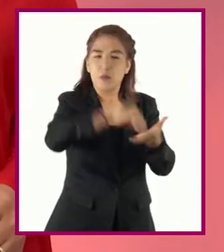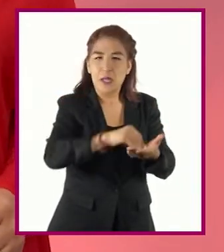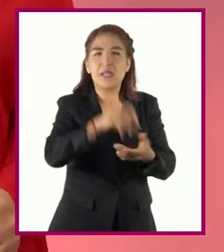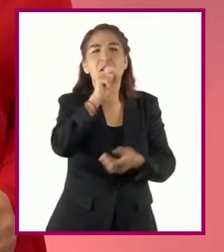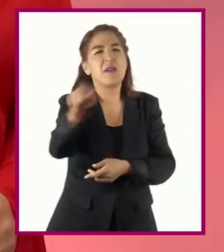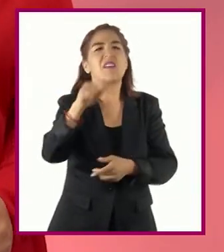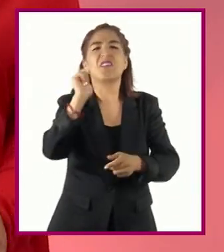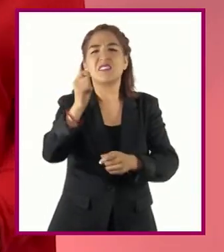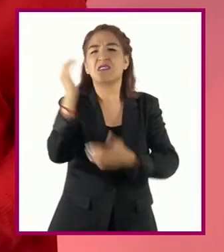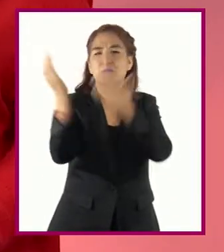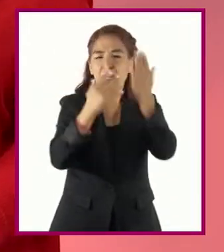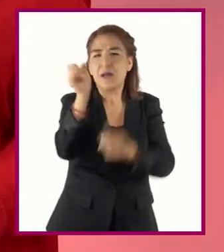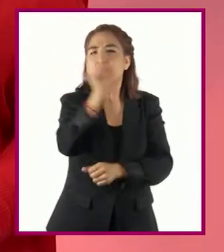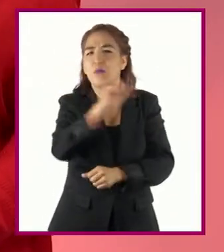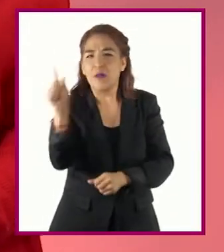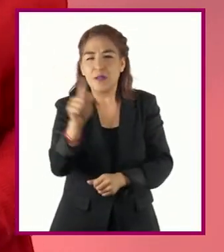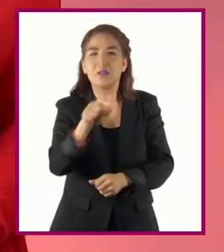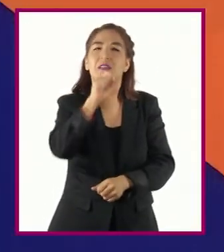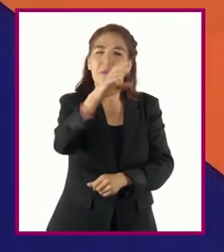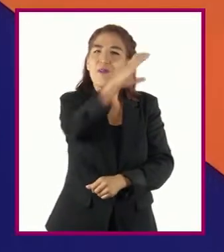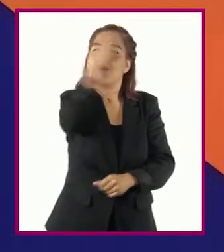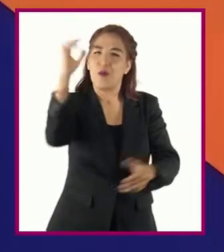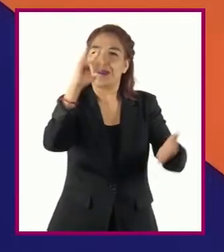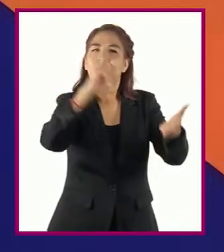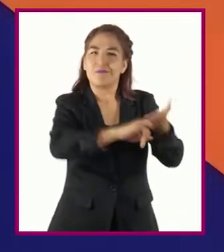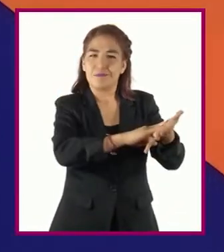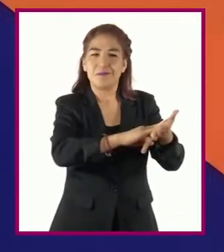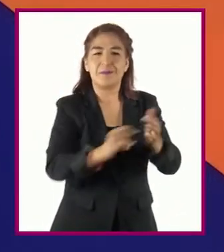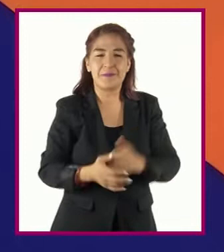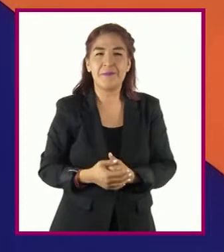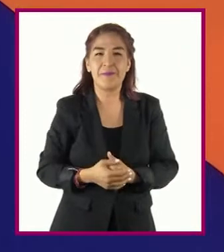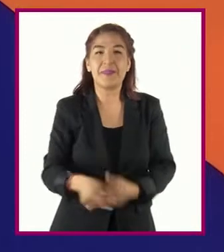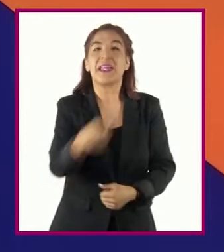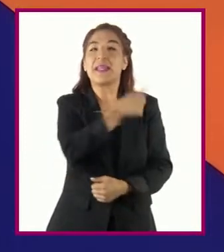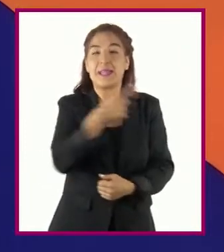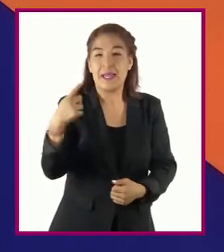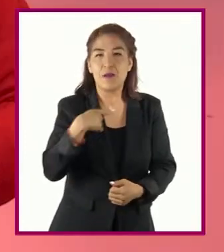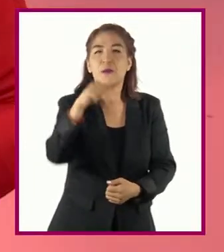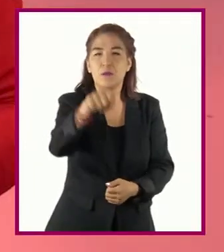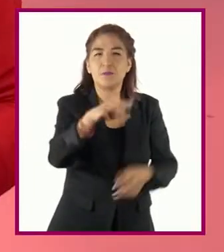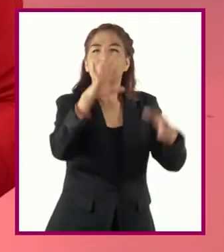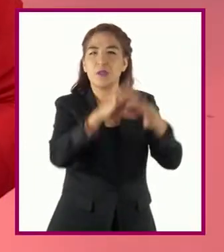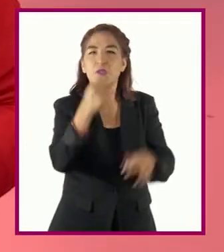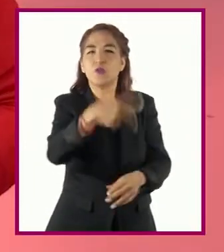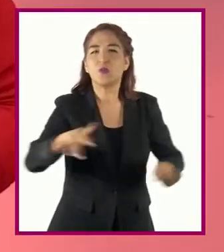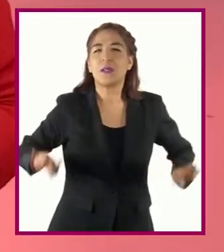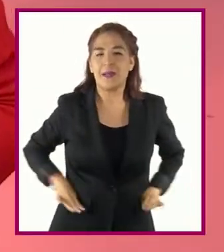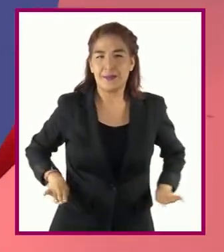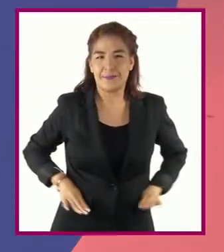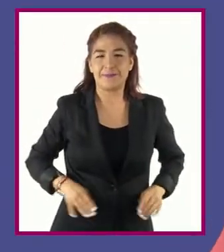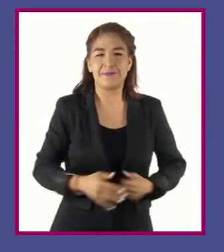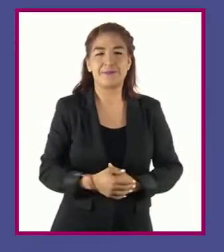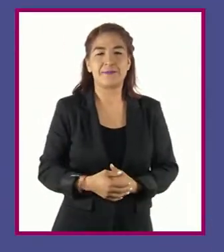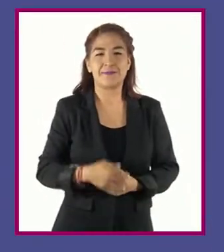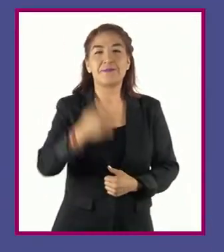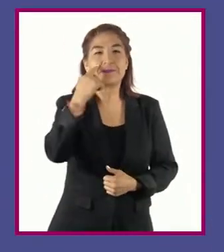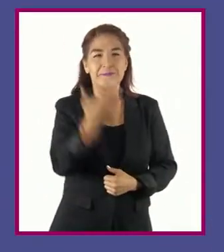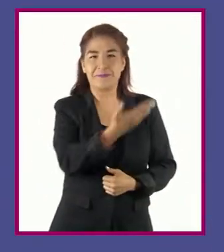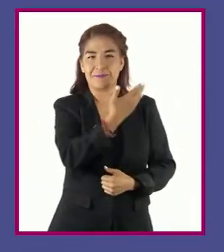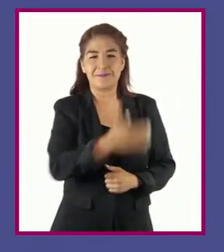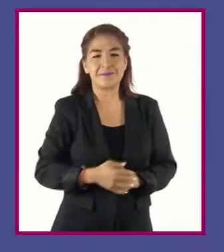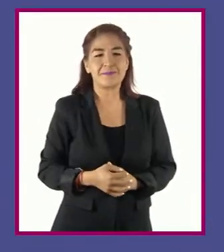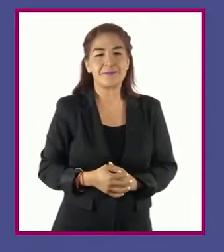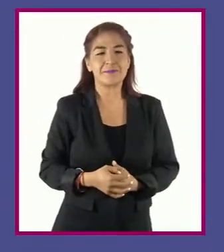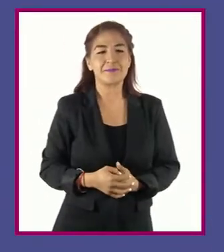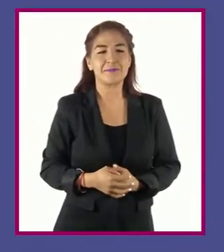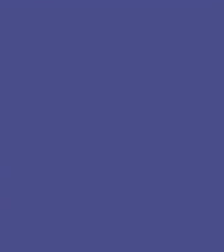y casi siempre su fotografía. Terminemos de reconocer sus características. Establece una relación